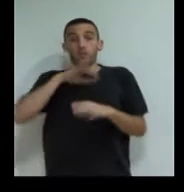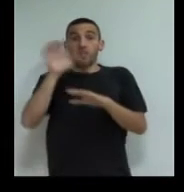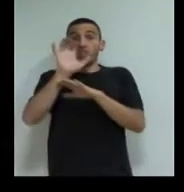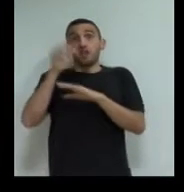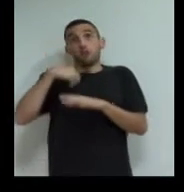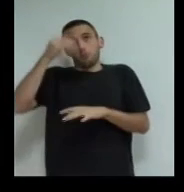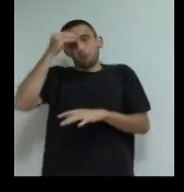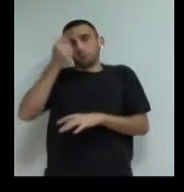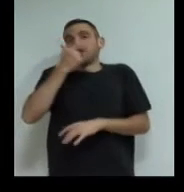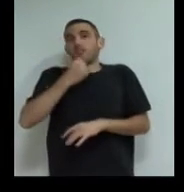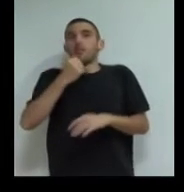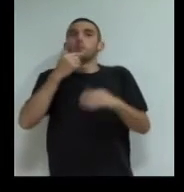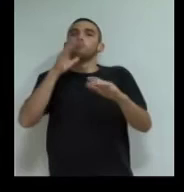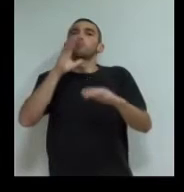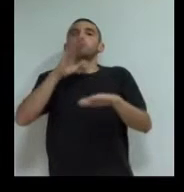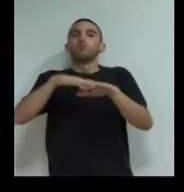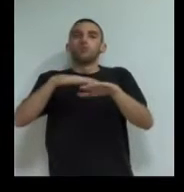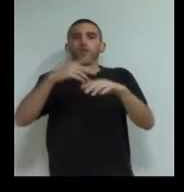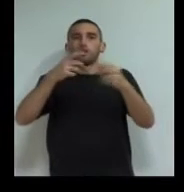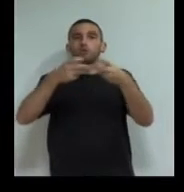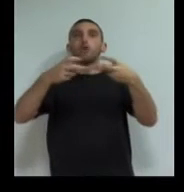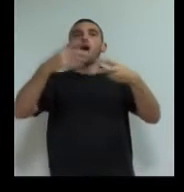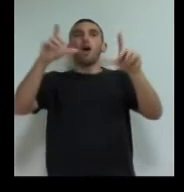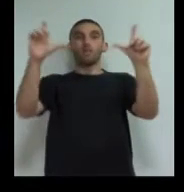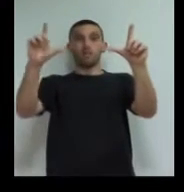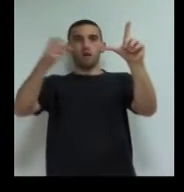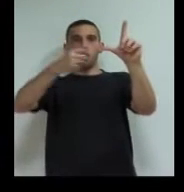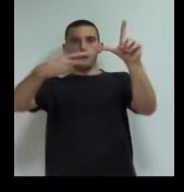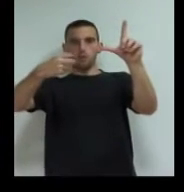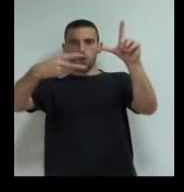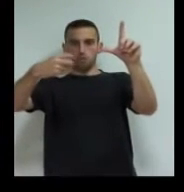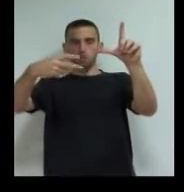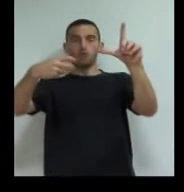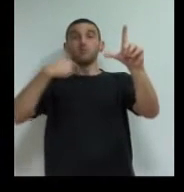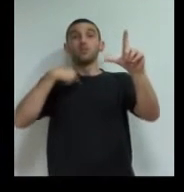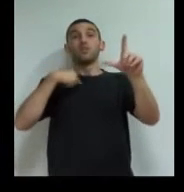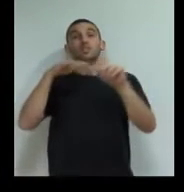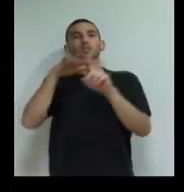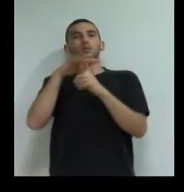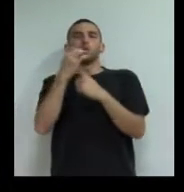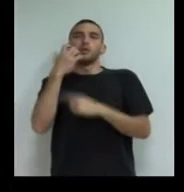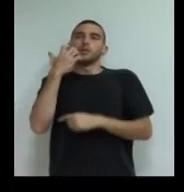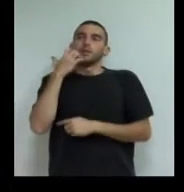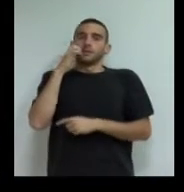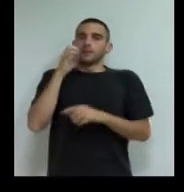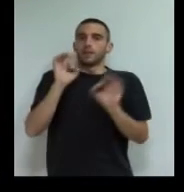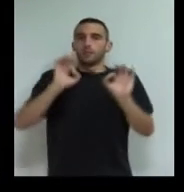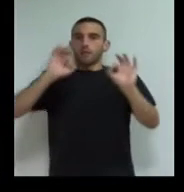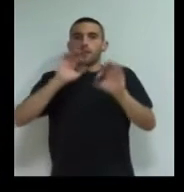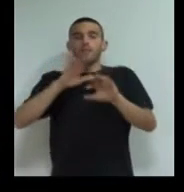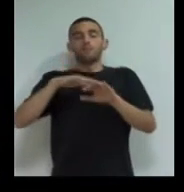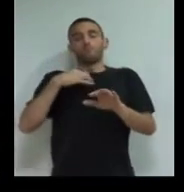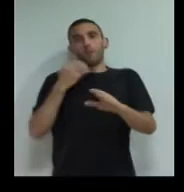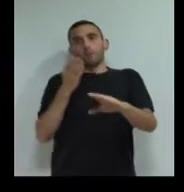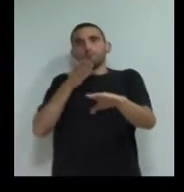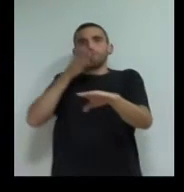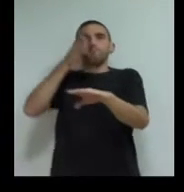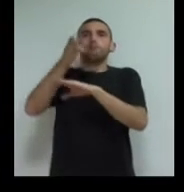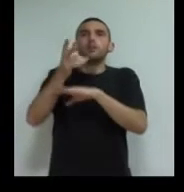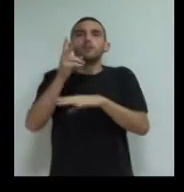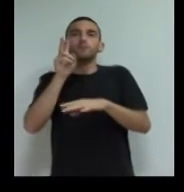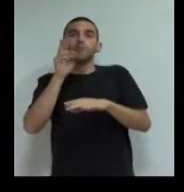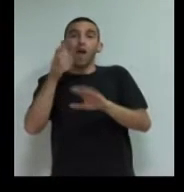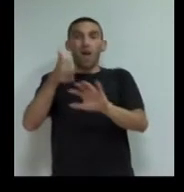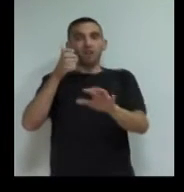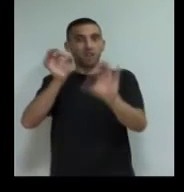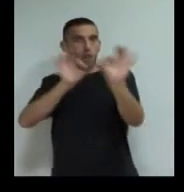será más fácil porque va siempre abajo, ¿vale? En nuestro caso es un poco más especial porque tenemos que ir allí un día de visita técnica, tienes que estar allí con la